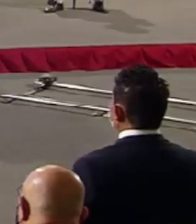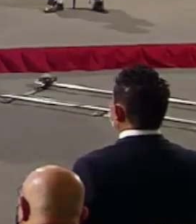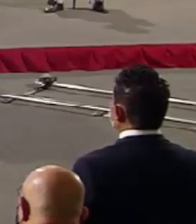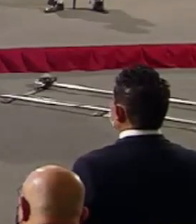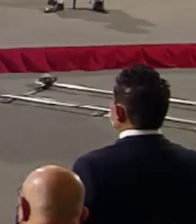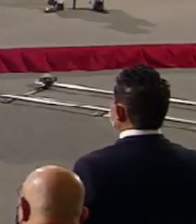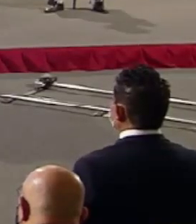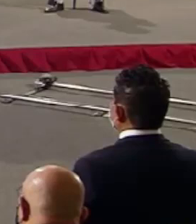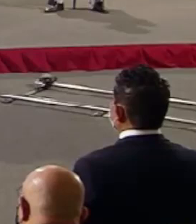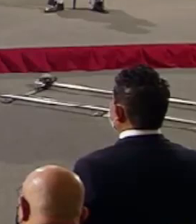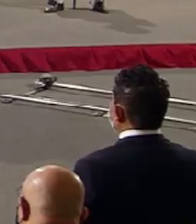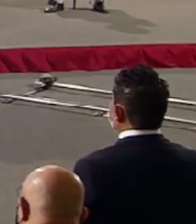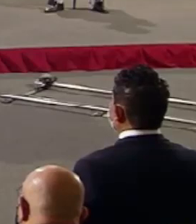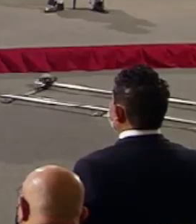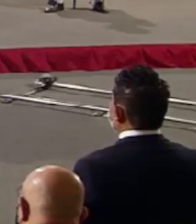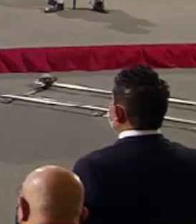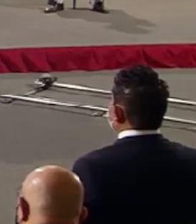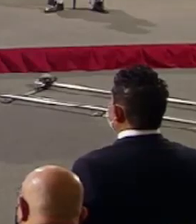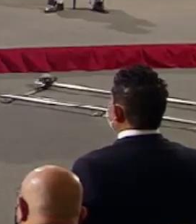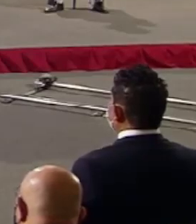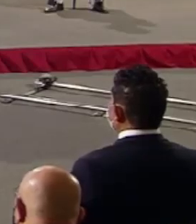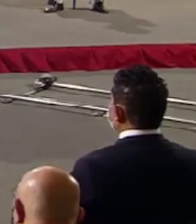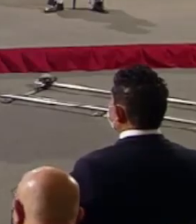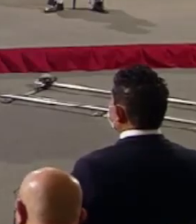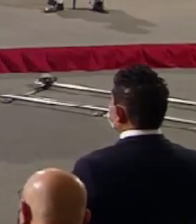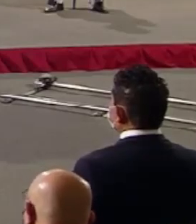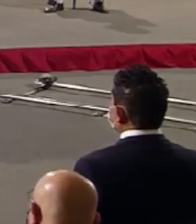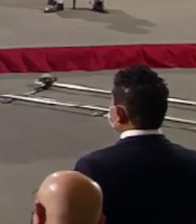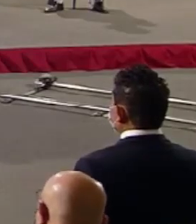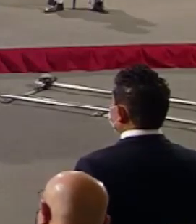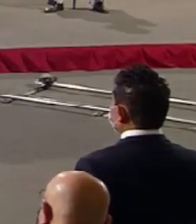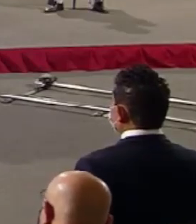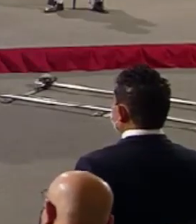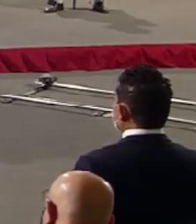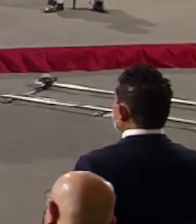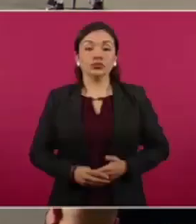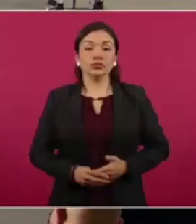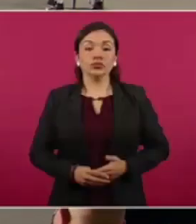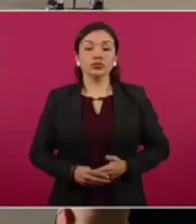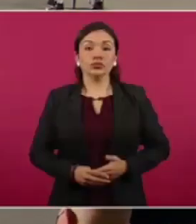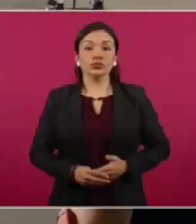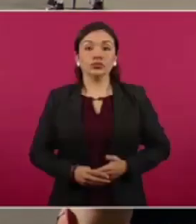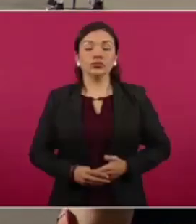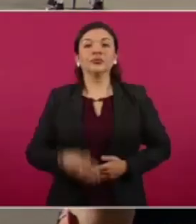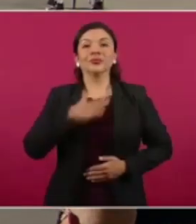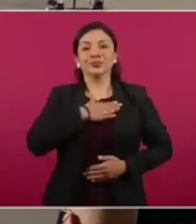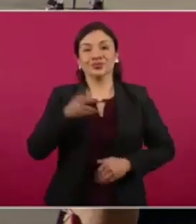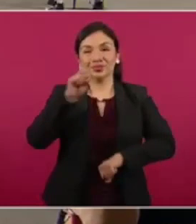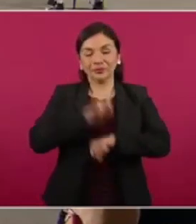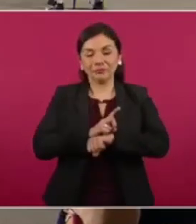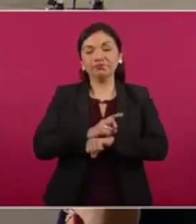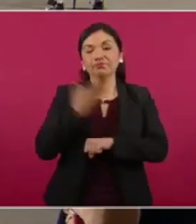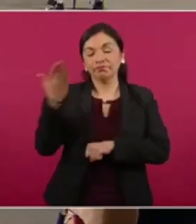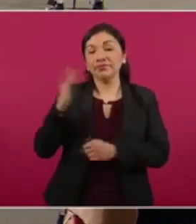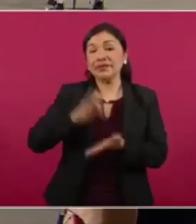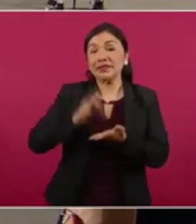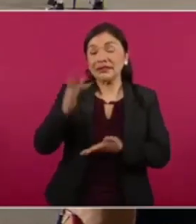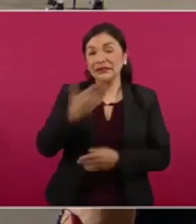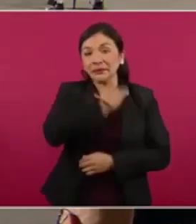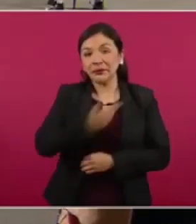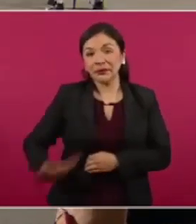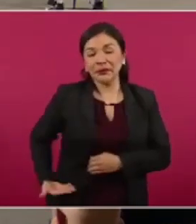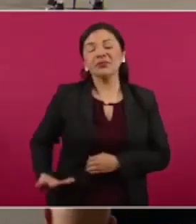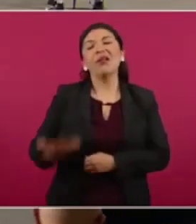Gracias, señor presidente. Le informo a usted, al pueblo de Oaxaca y a México. Sigue habiendo, hay